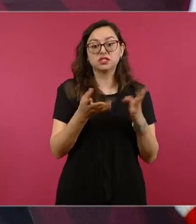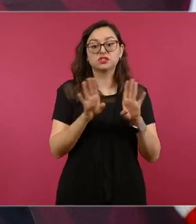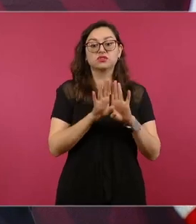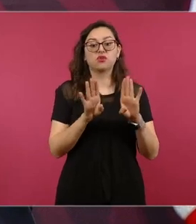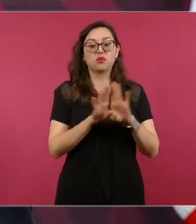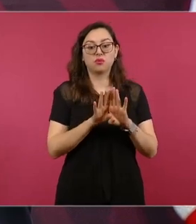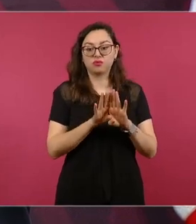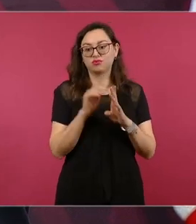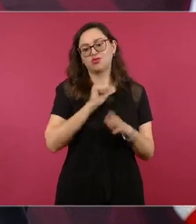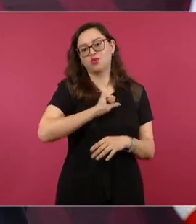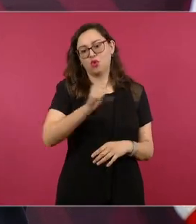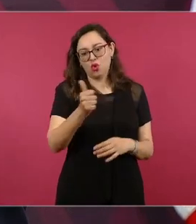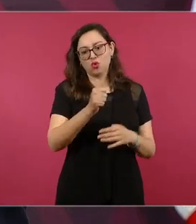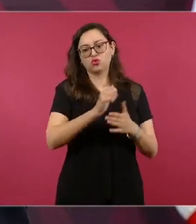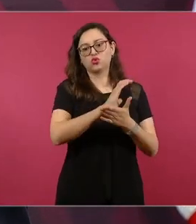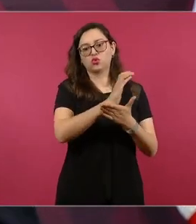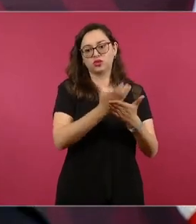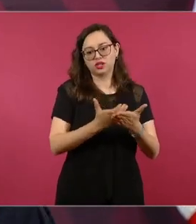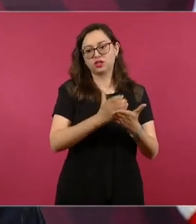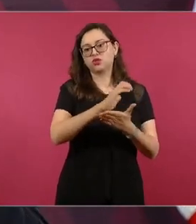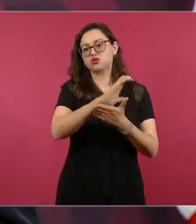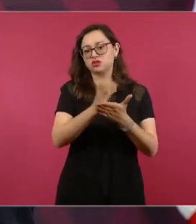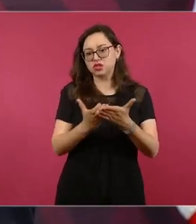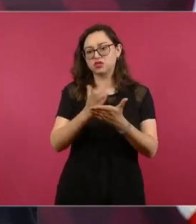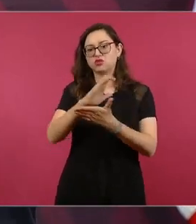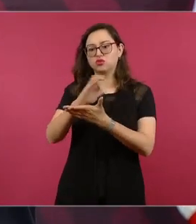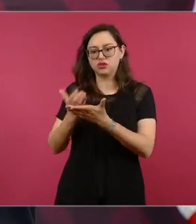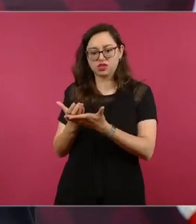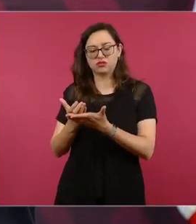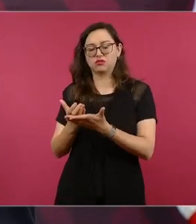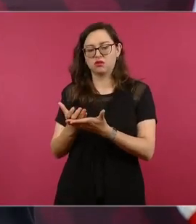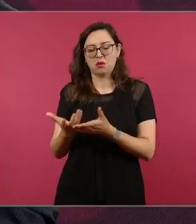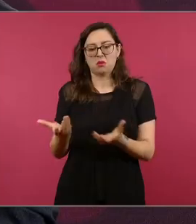contratos o en otras actividades